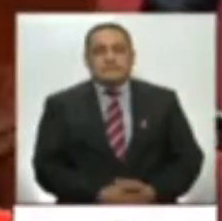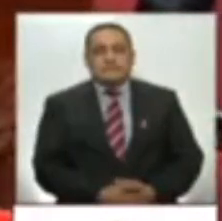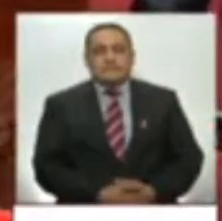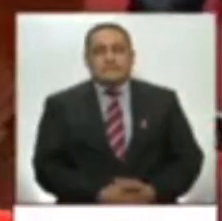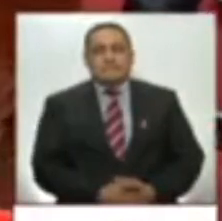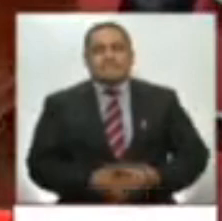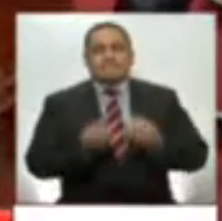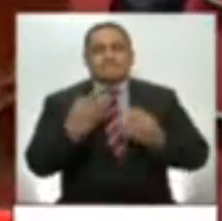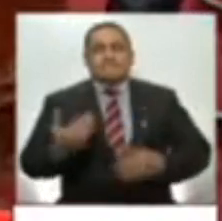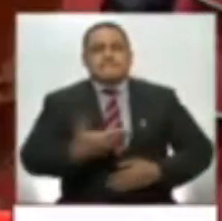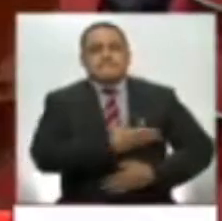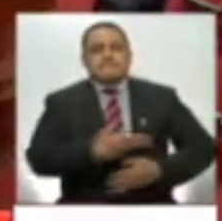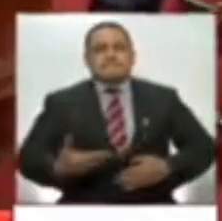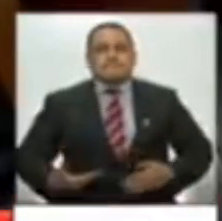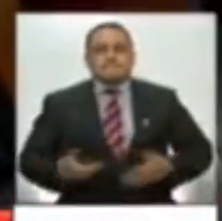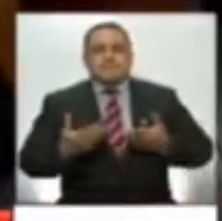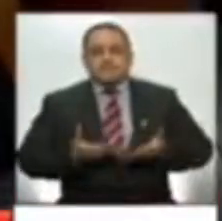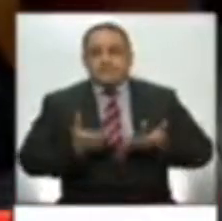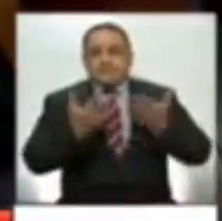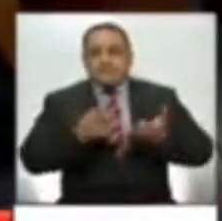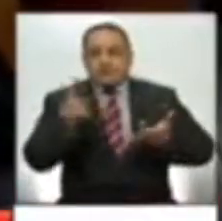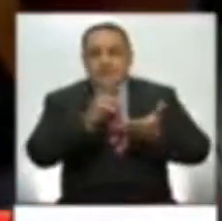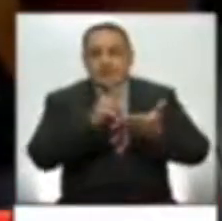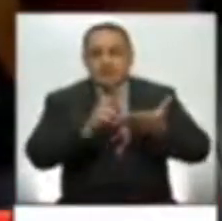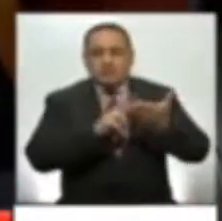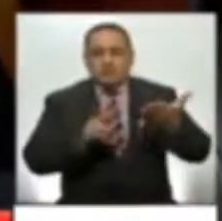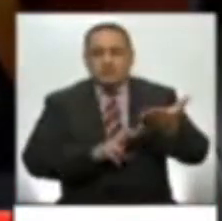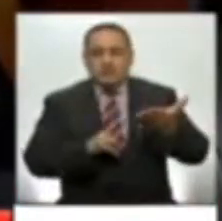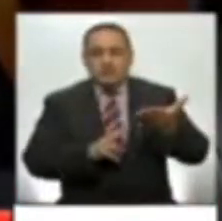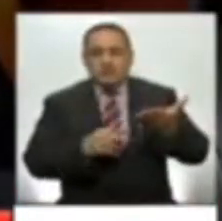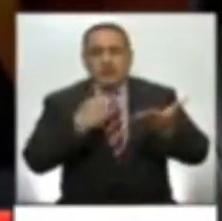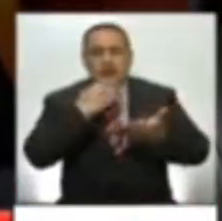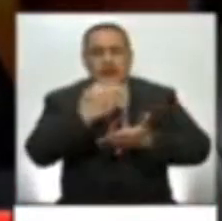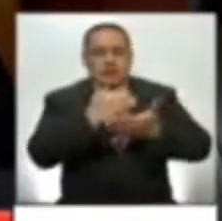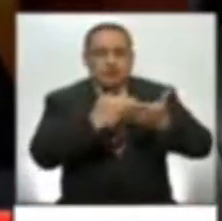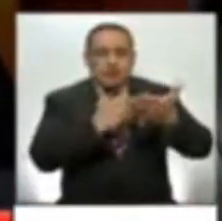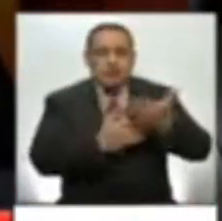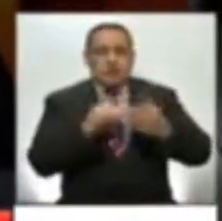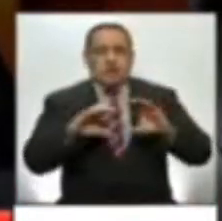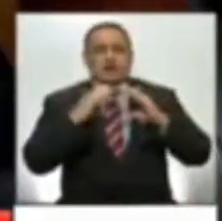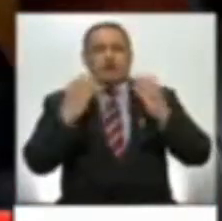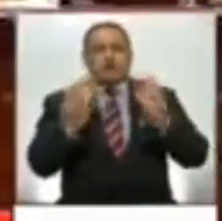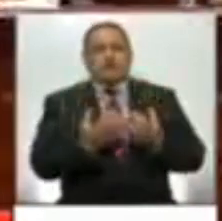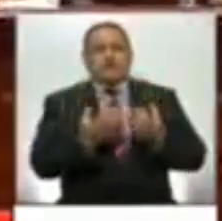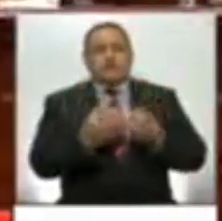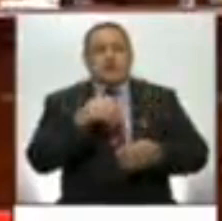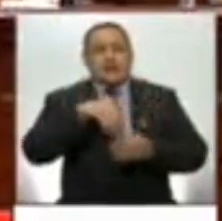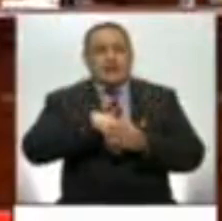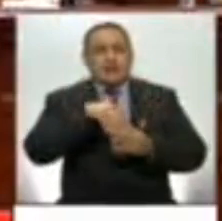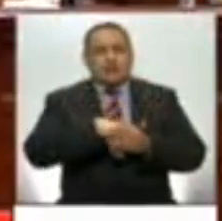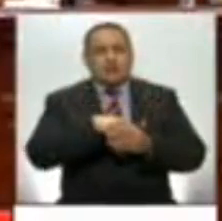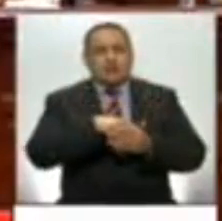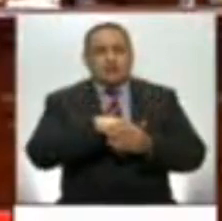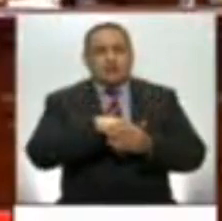El señor presidente, se va a dar lectura a la credencial del congresista electo